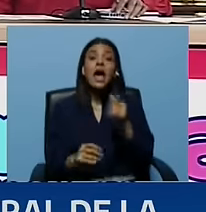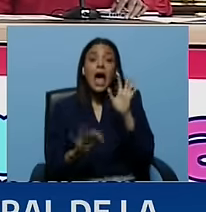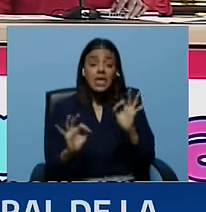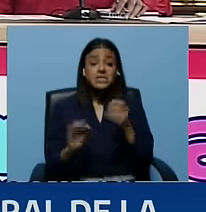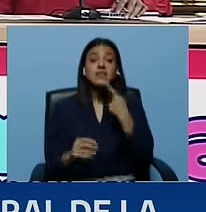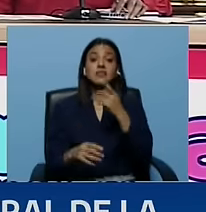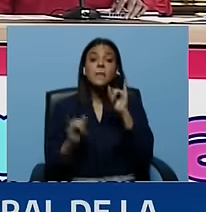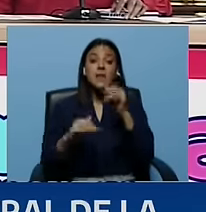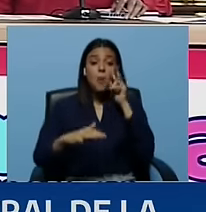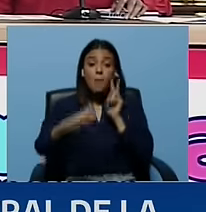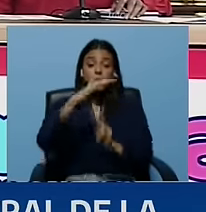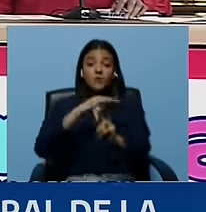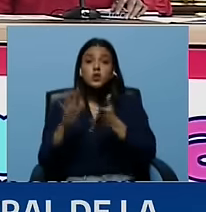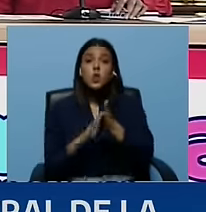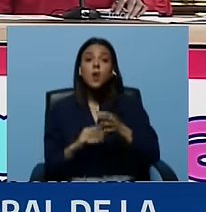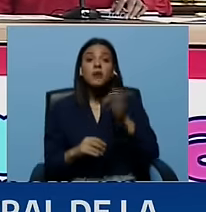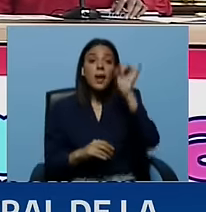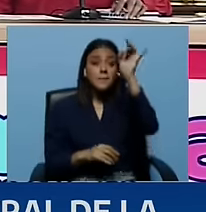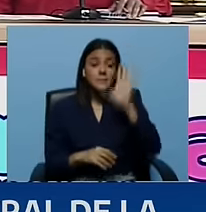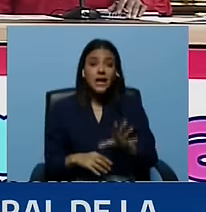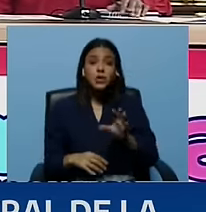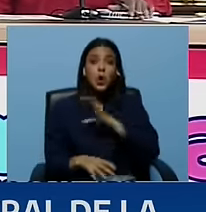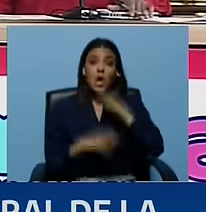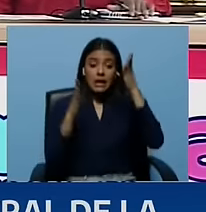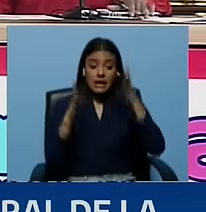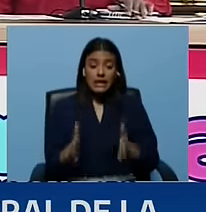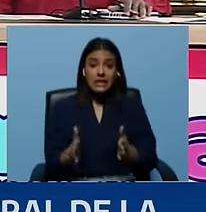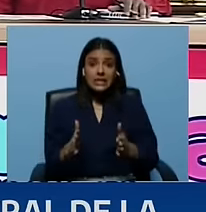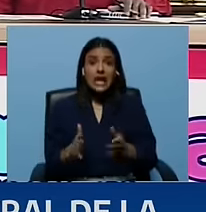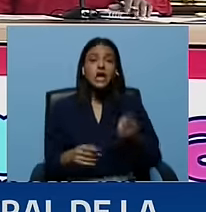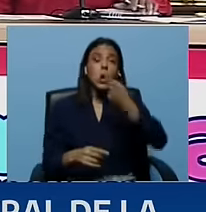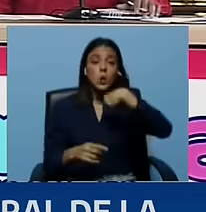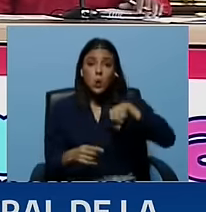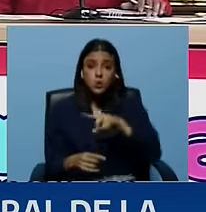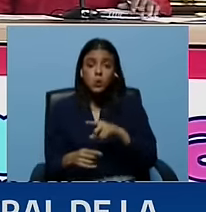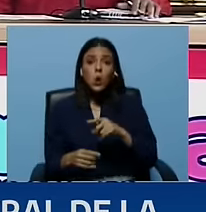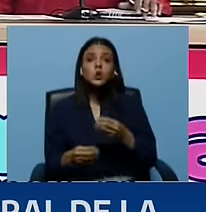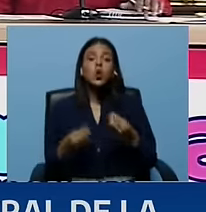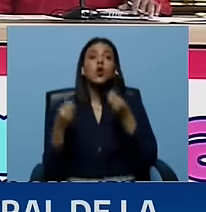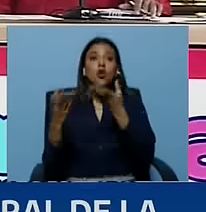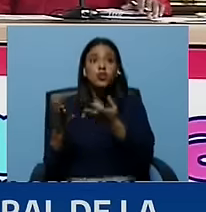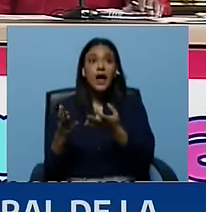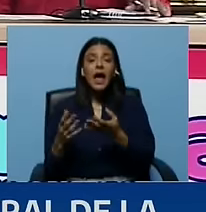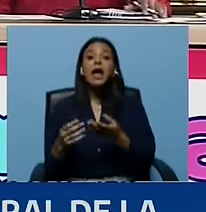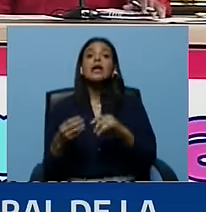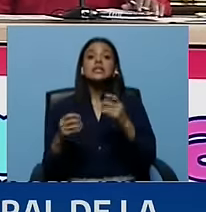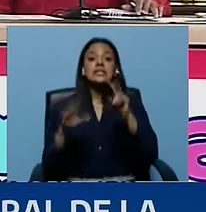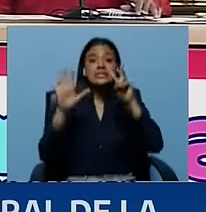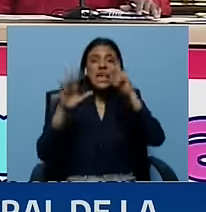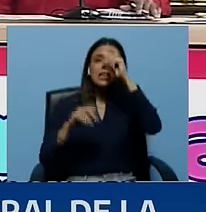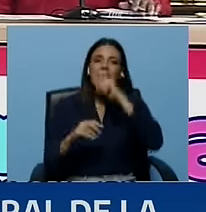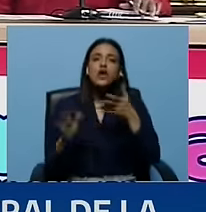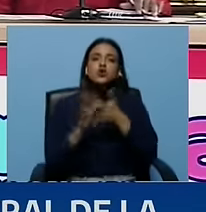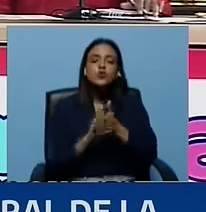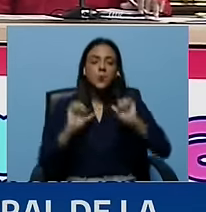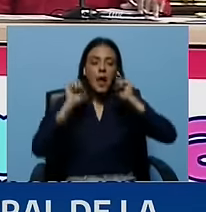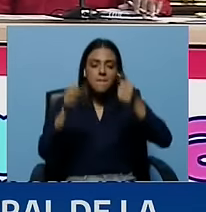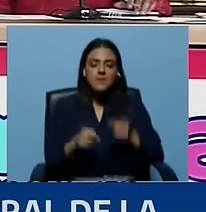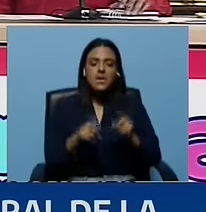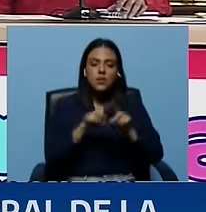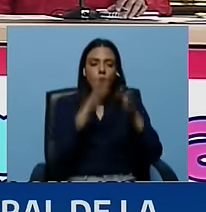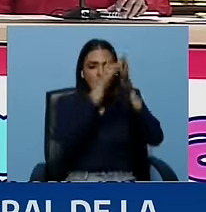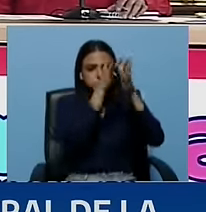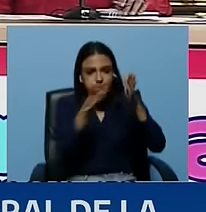los pastores cristianos. Hemos entrado en una nueva época y han llegado 7 años bendecidos y